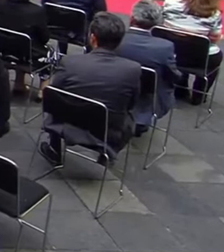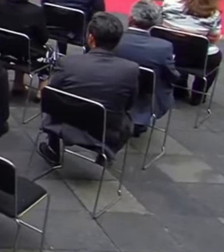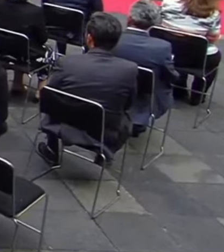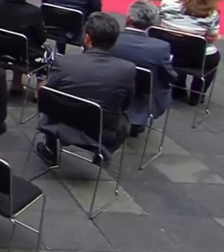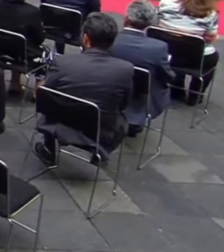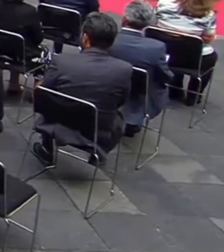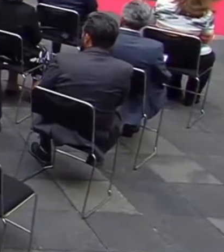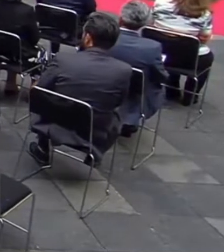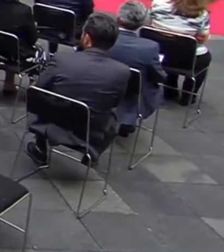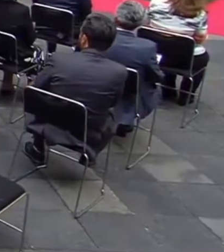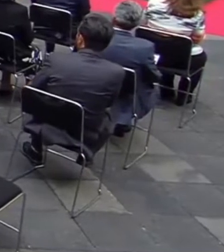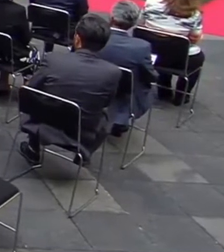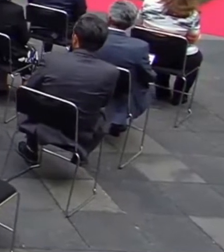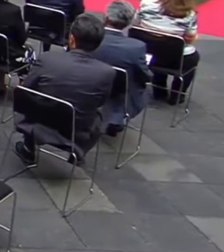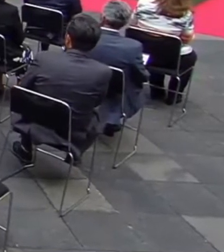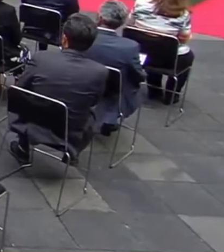servidores públicos,